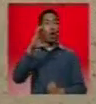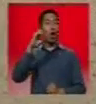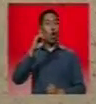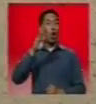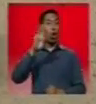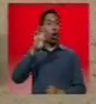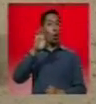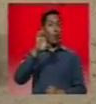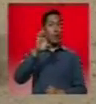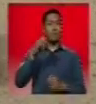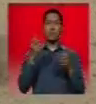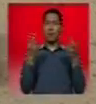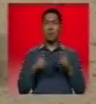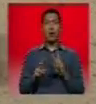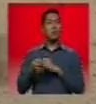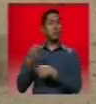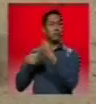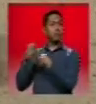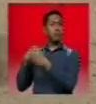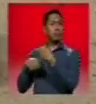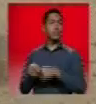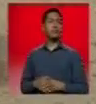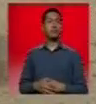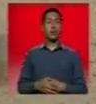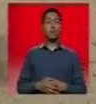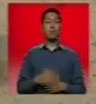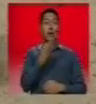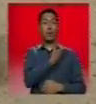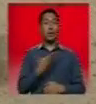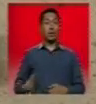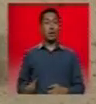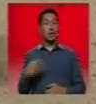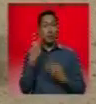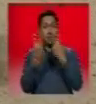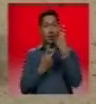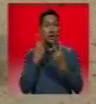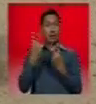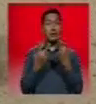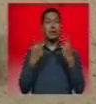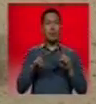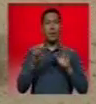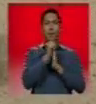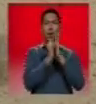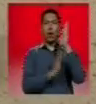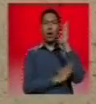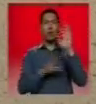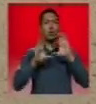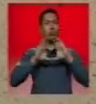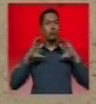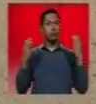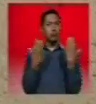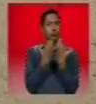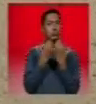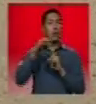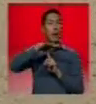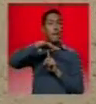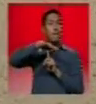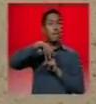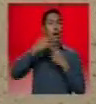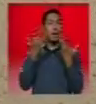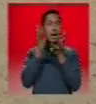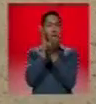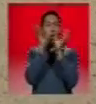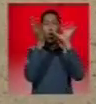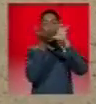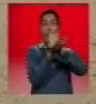La visita del presidente Rafael Correa también fue para conocer sobre los proyectos del Coliseo y Parque Ecológico de Machala, además